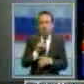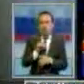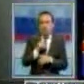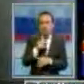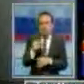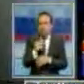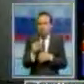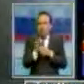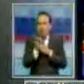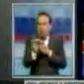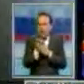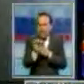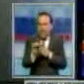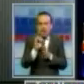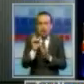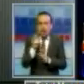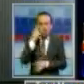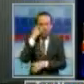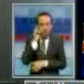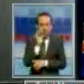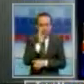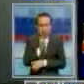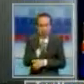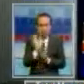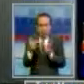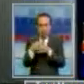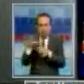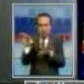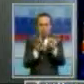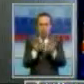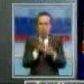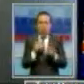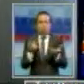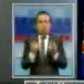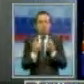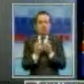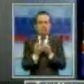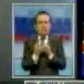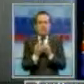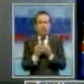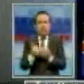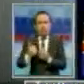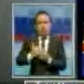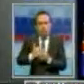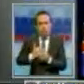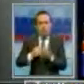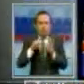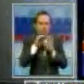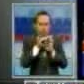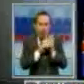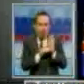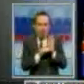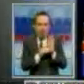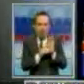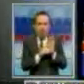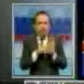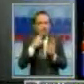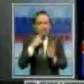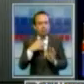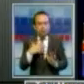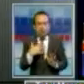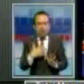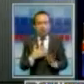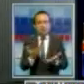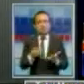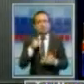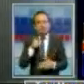ser un criterio rígido para formar un gabinete donde necesitamos hacer el cumplimiento de un programa tan importante y tan